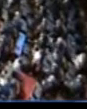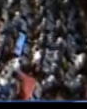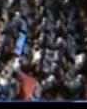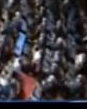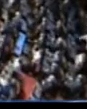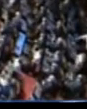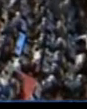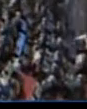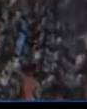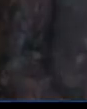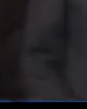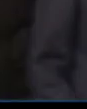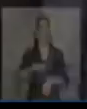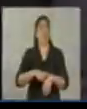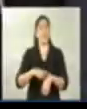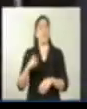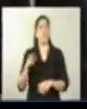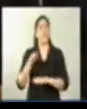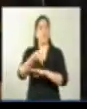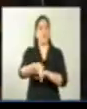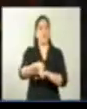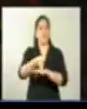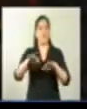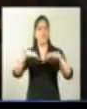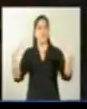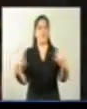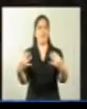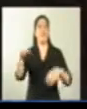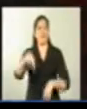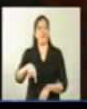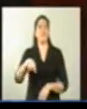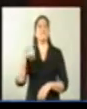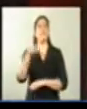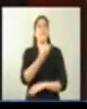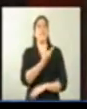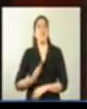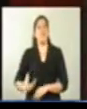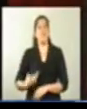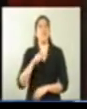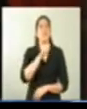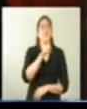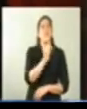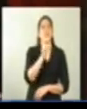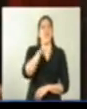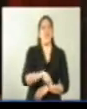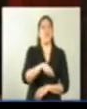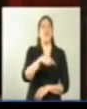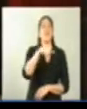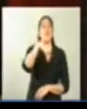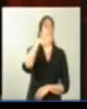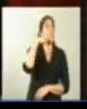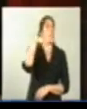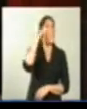En este momento hace su ingreso a este recinto el señor presidente provisional del Honorable Senado de la Nación Argentina, doctor